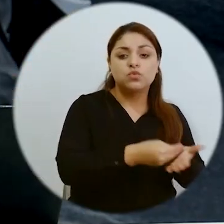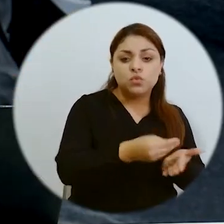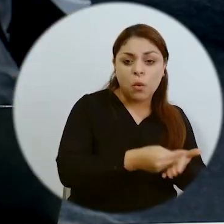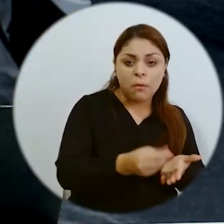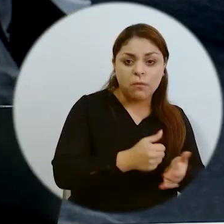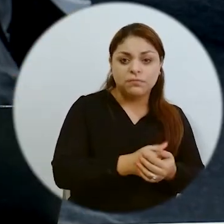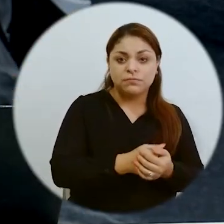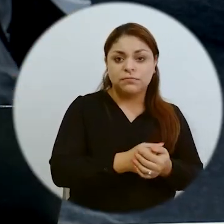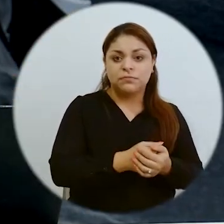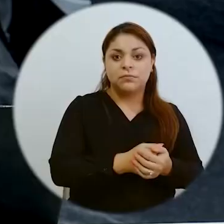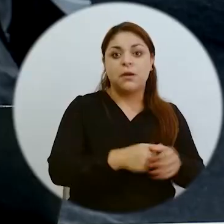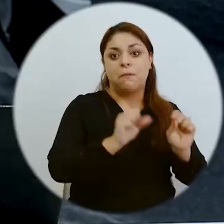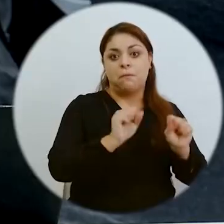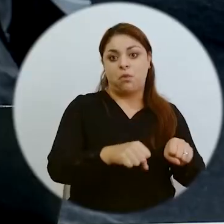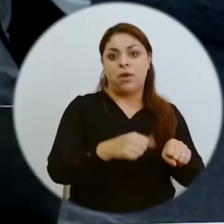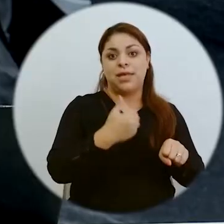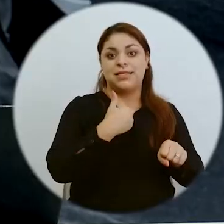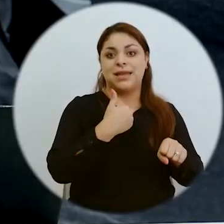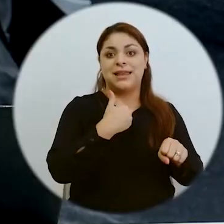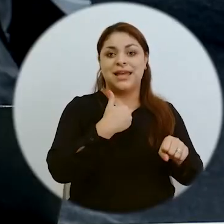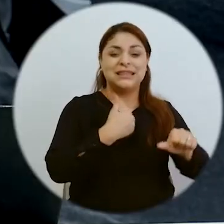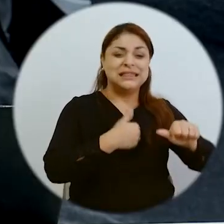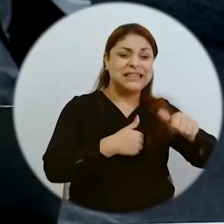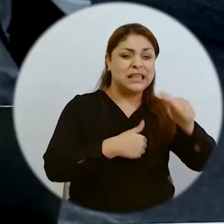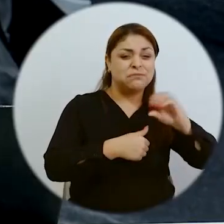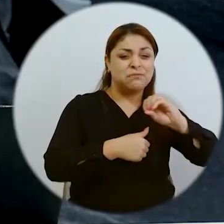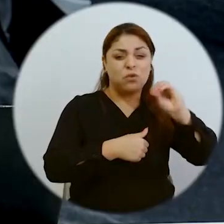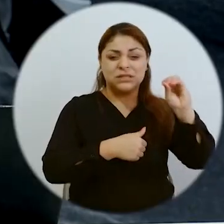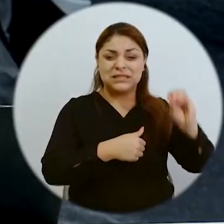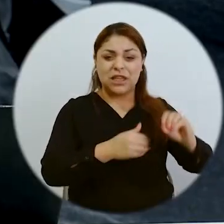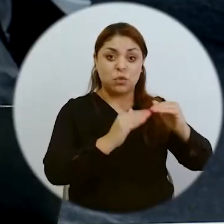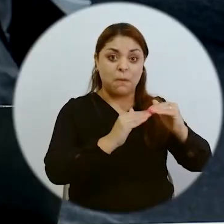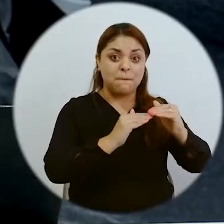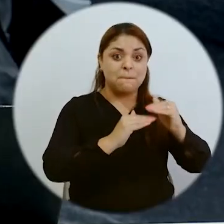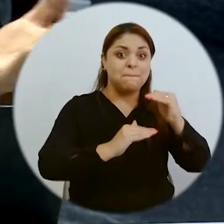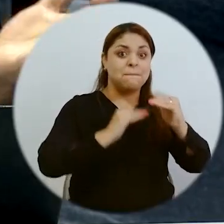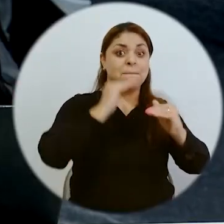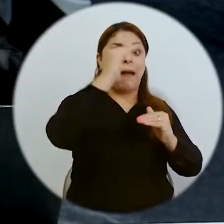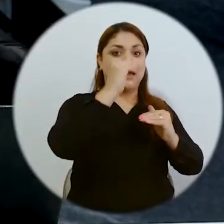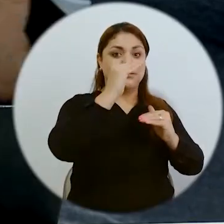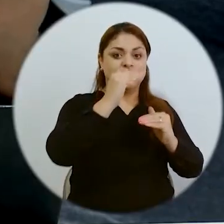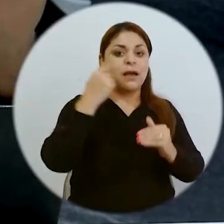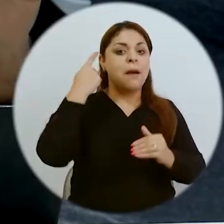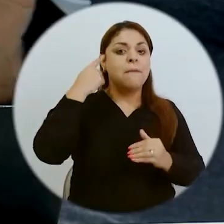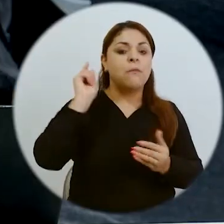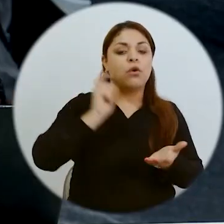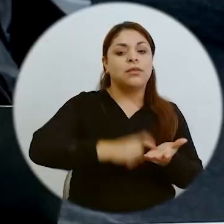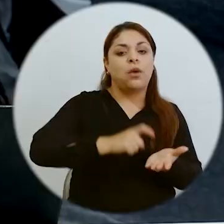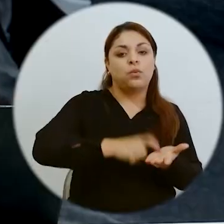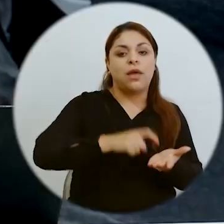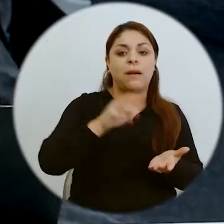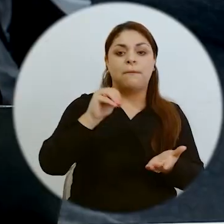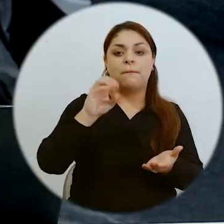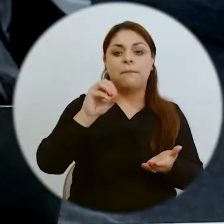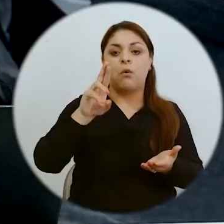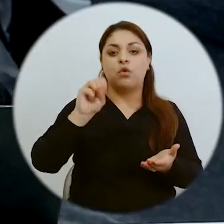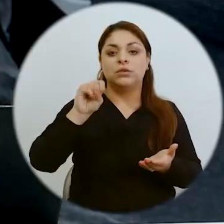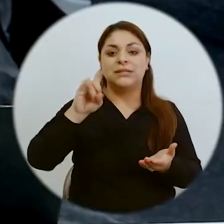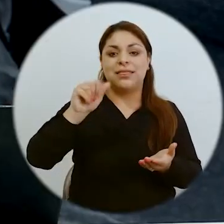de vivienda, lo prestan del 8 al 11% debe andar el crédito de vivienda. Y ganan plata los